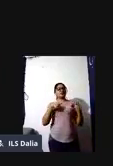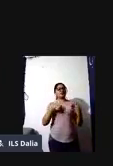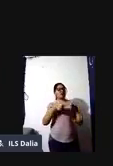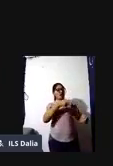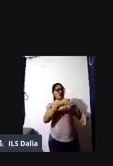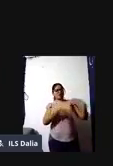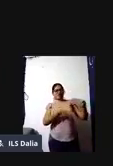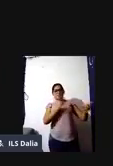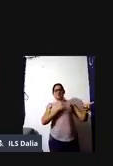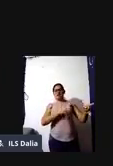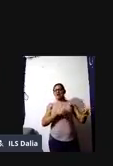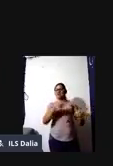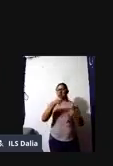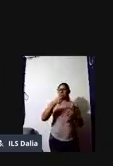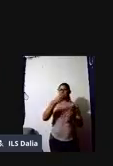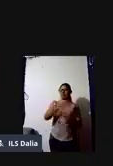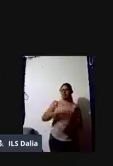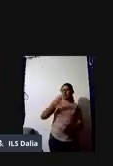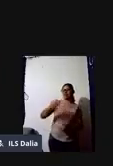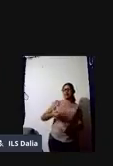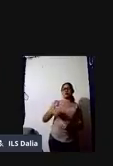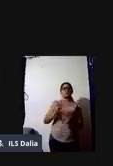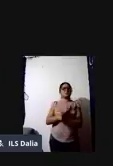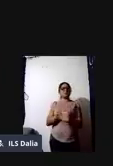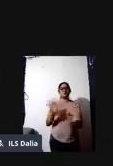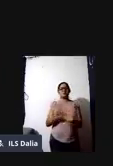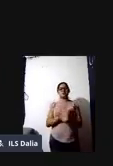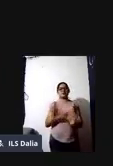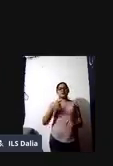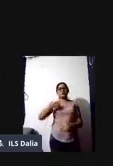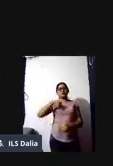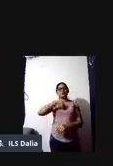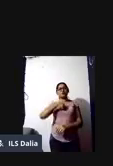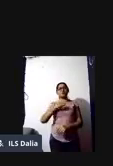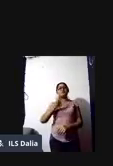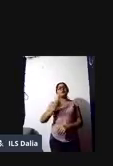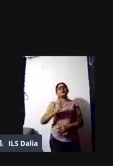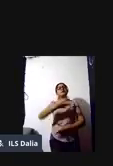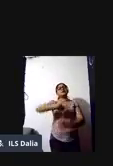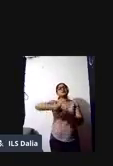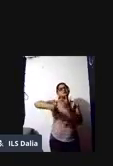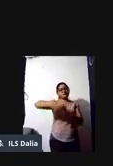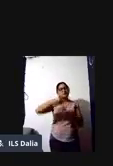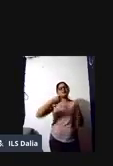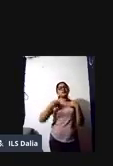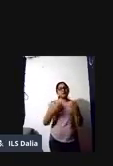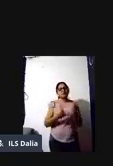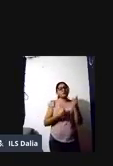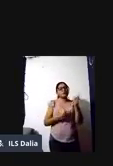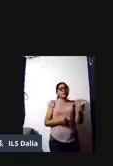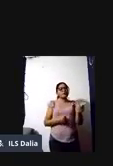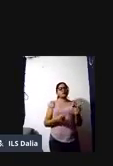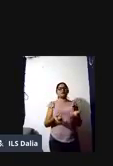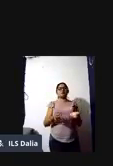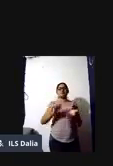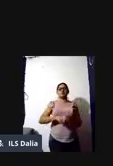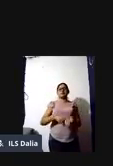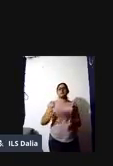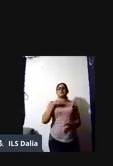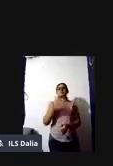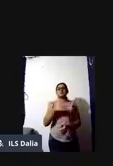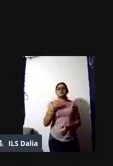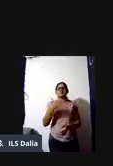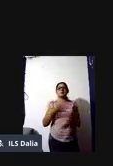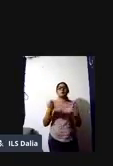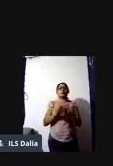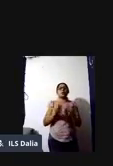juzgarnos ni de criticarnos, sino de entender los sentimientos de las otras y los otros. Y eso puede